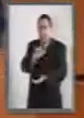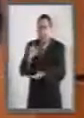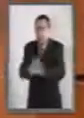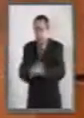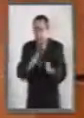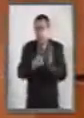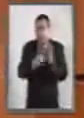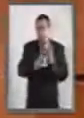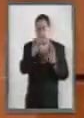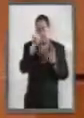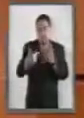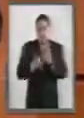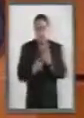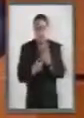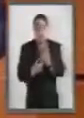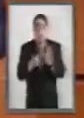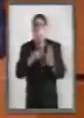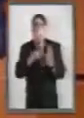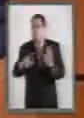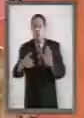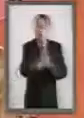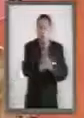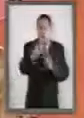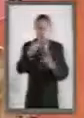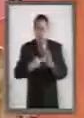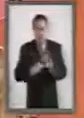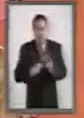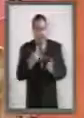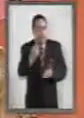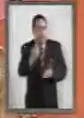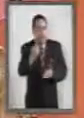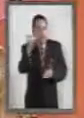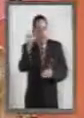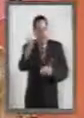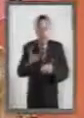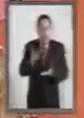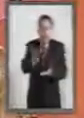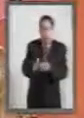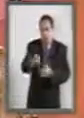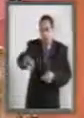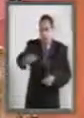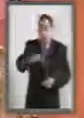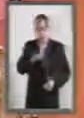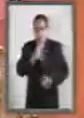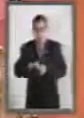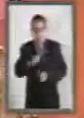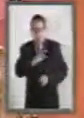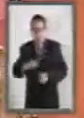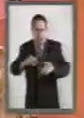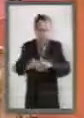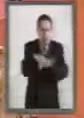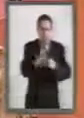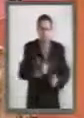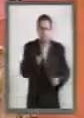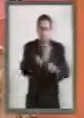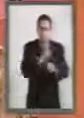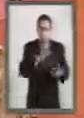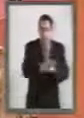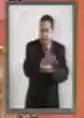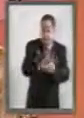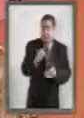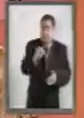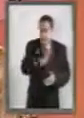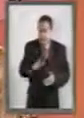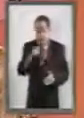derecho. De eso se trata esta iniciativa, de darle cauce a la participación de las Fuerzas Armadas en seguridad interior,